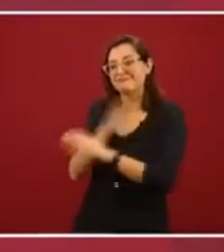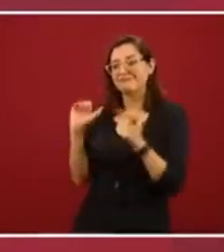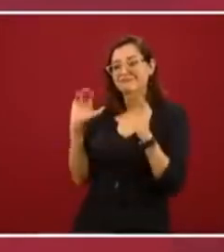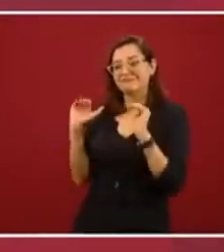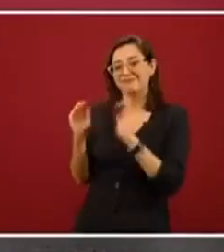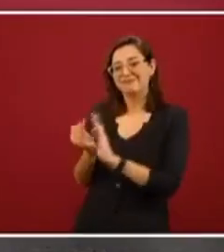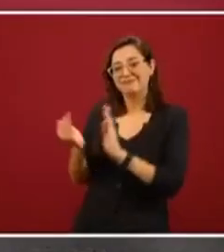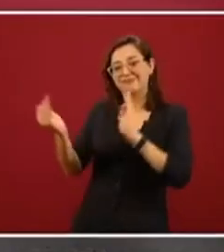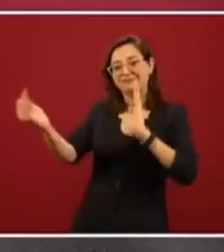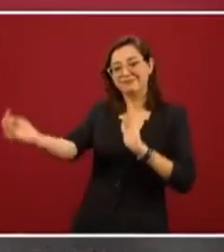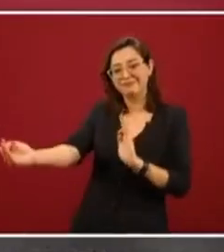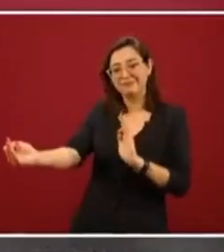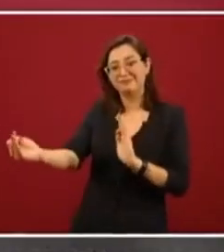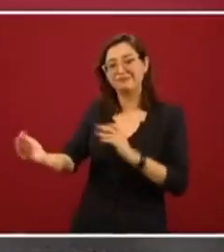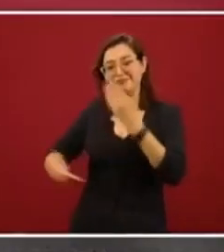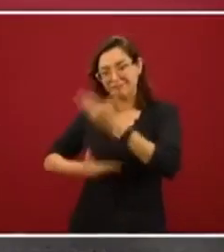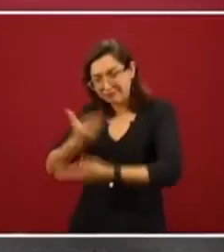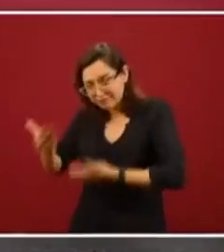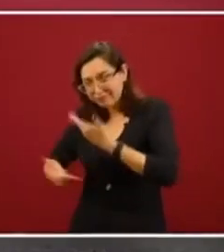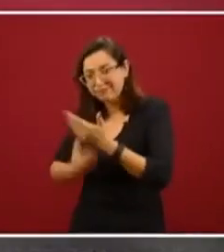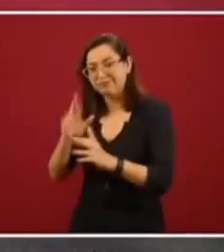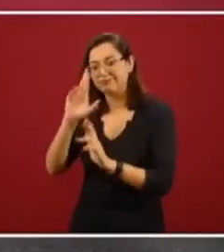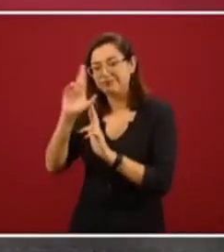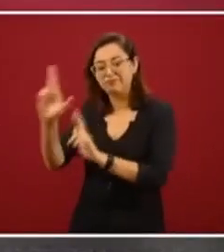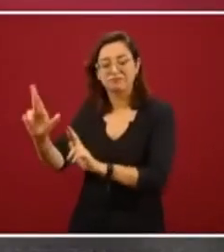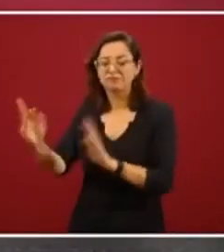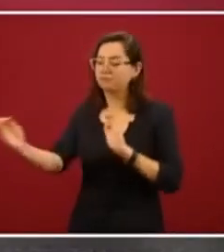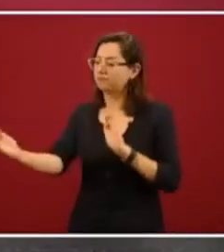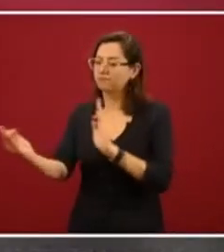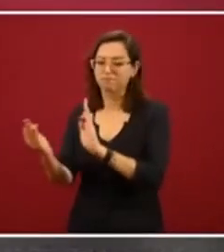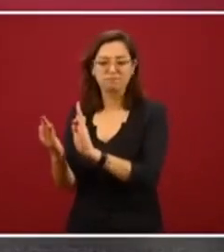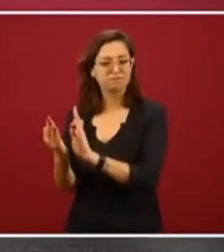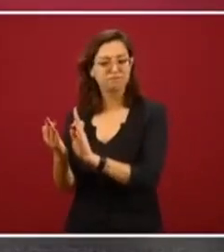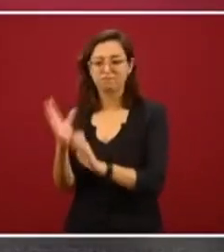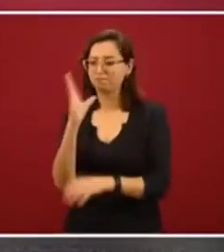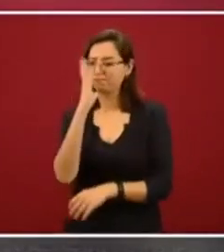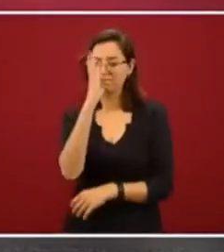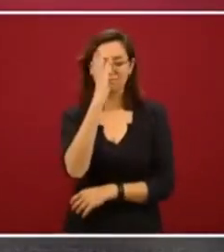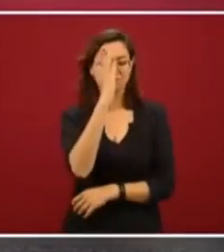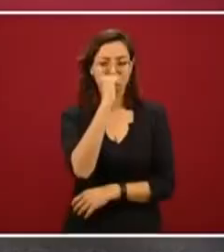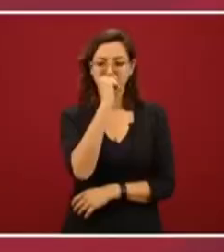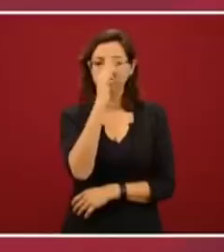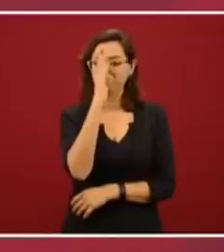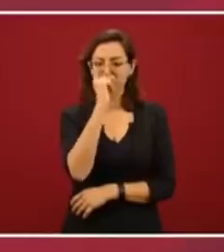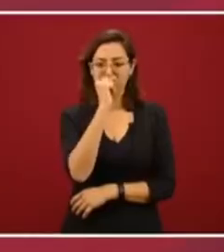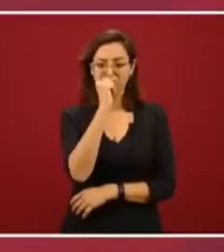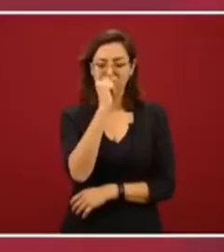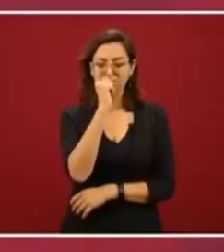el saludo, con respeto, que no se acerquen,